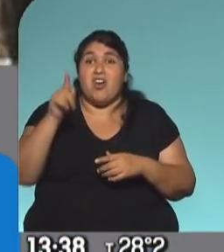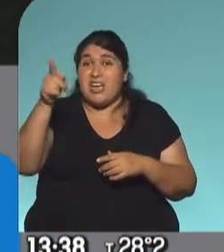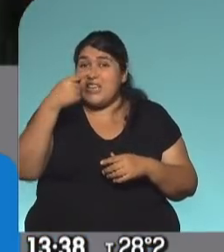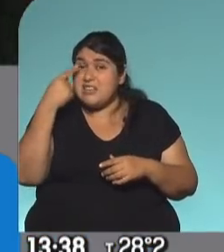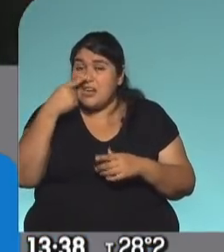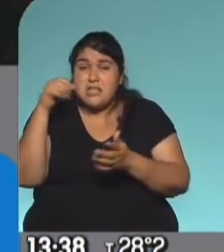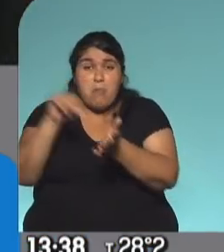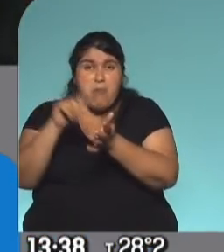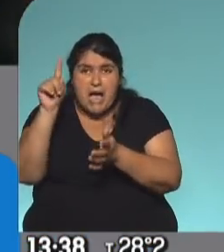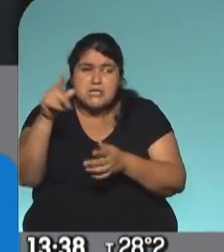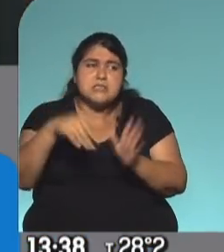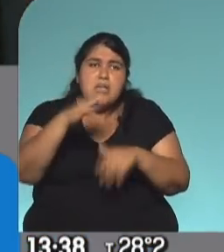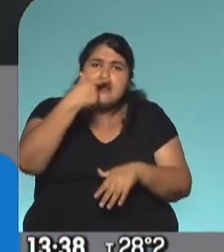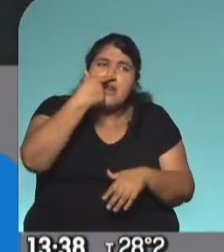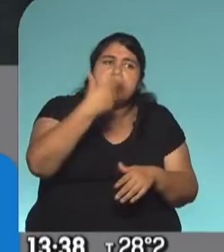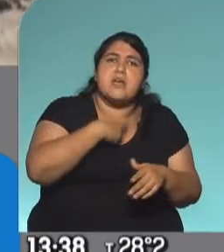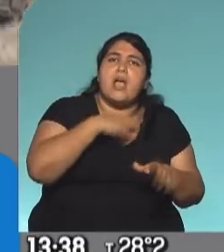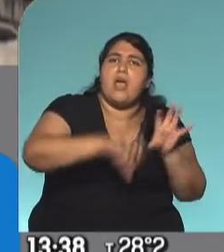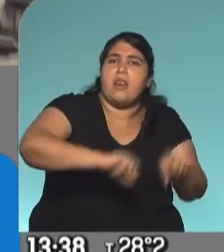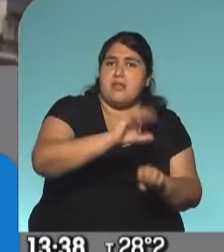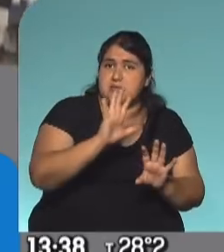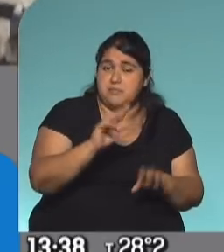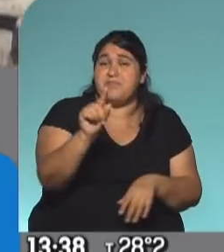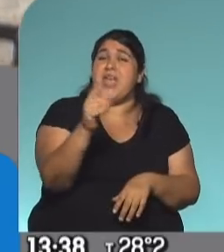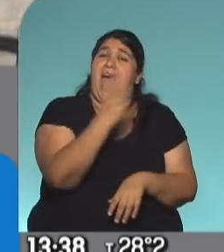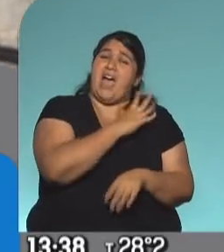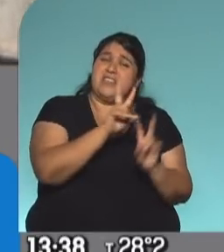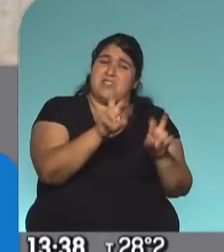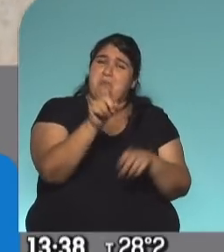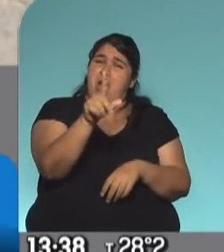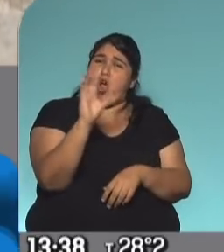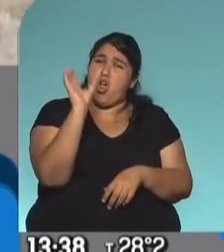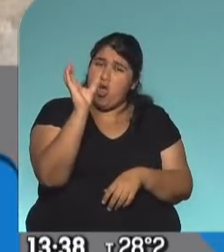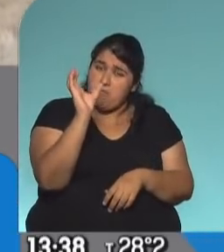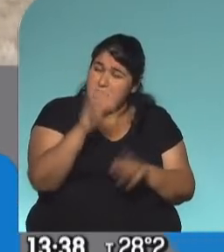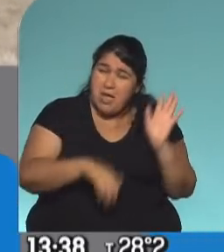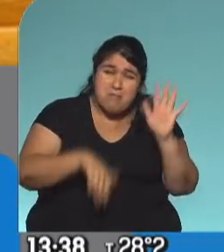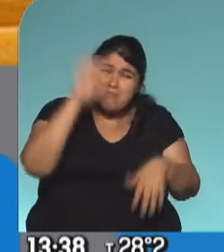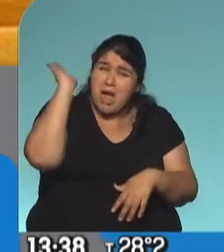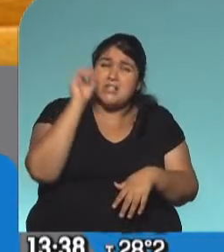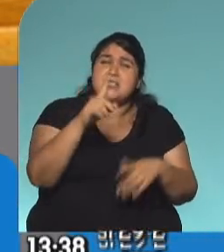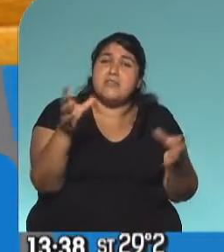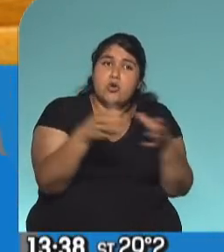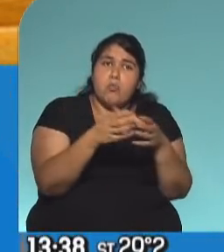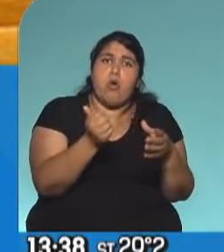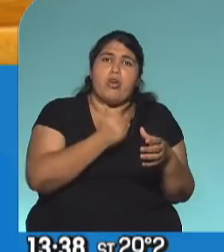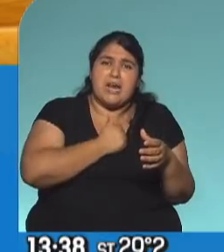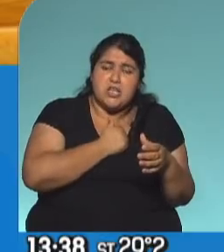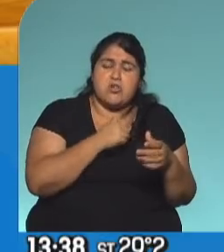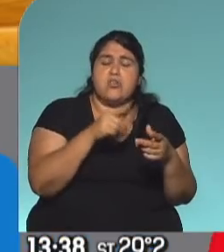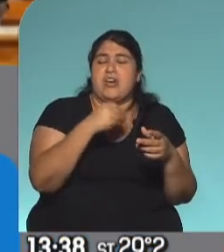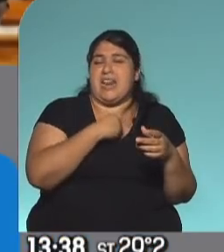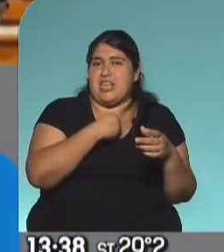siguen presentes. Ustedes hablaron de Colombia antes. Colombia, la gran participación de grupos religiosos en